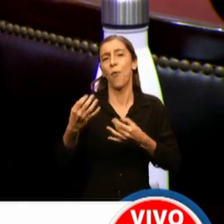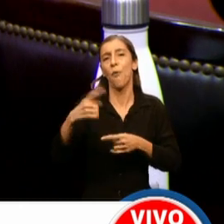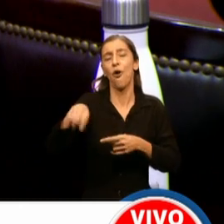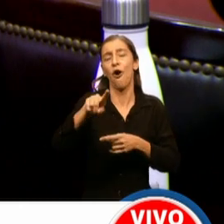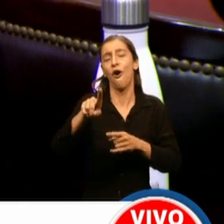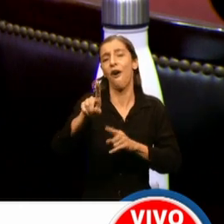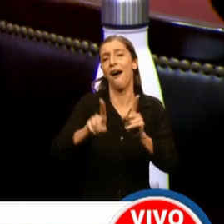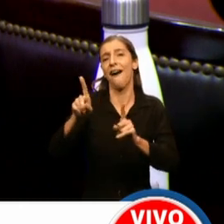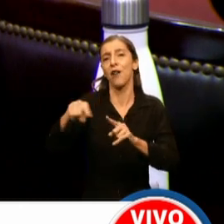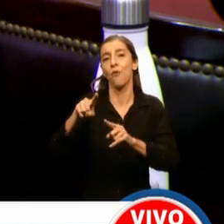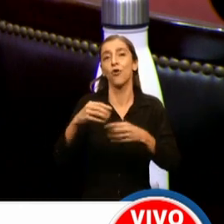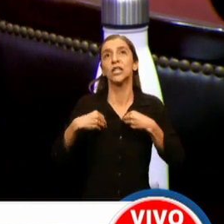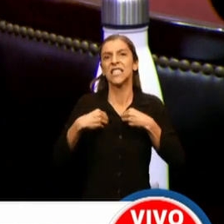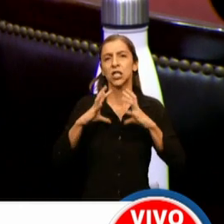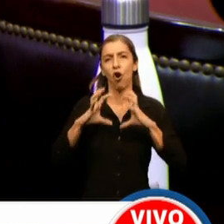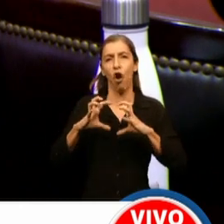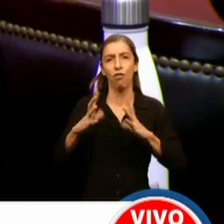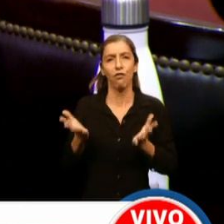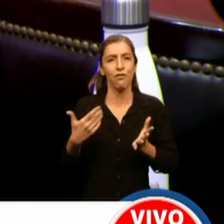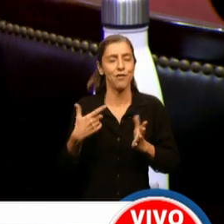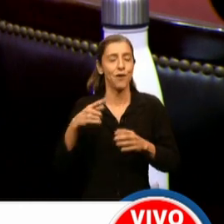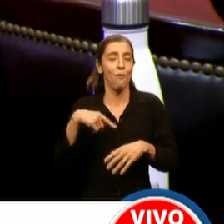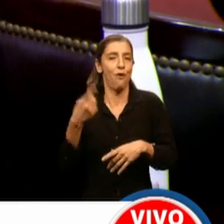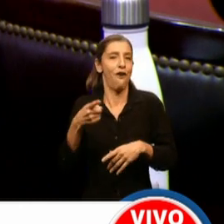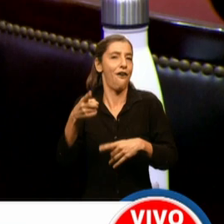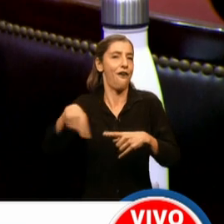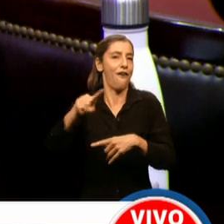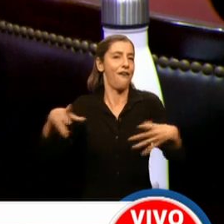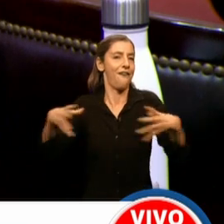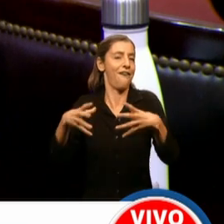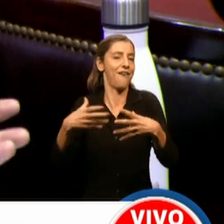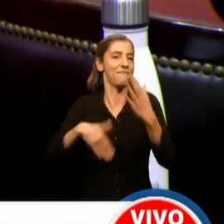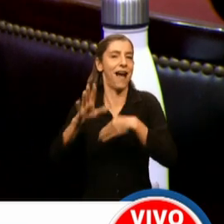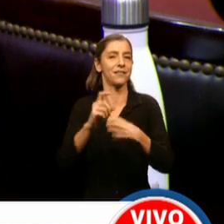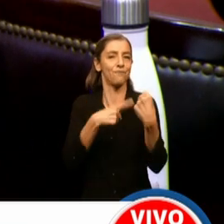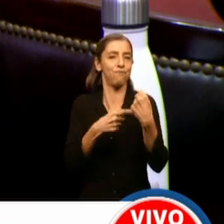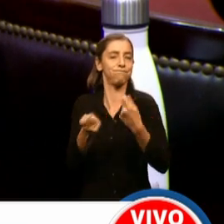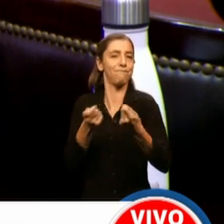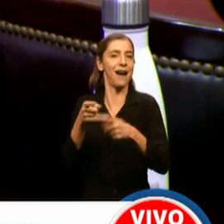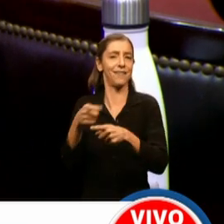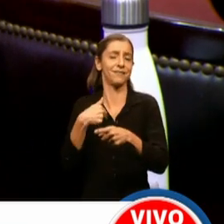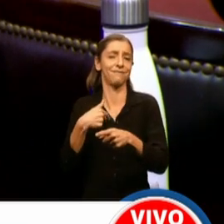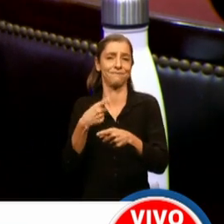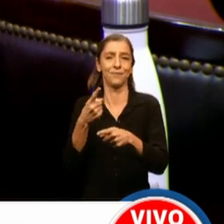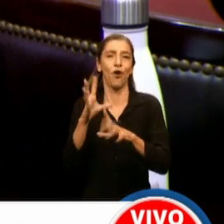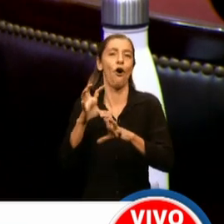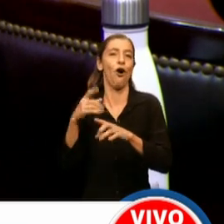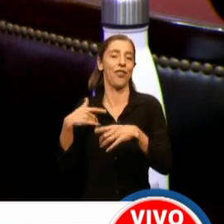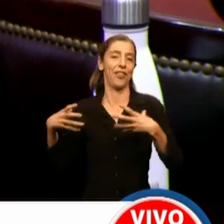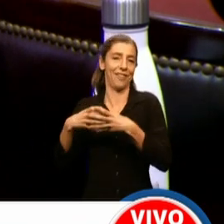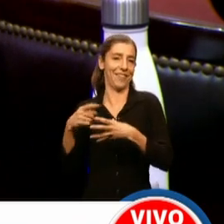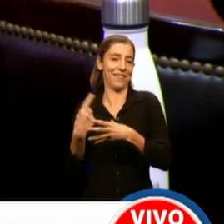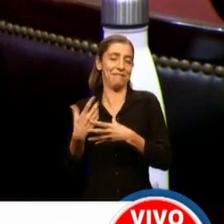tanto odio a la clase dominante a la clase pudiente pero bueno yo voy a hablar de un tema que